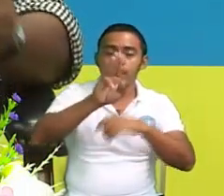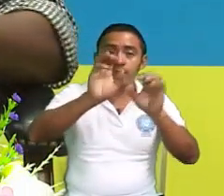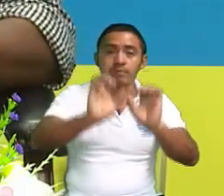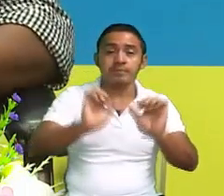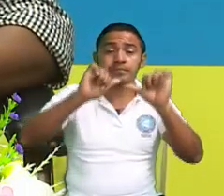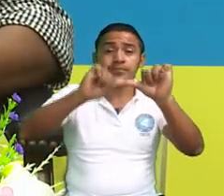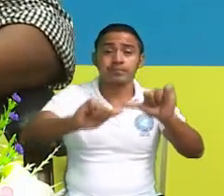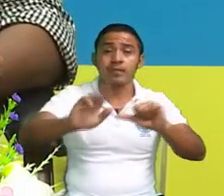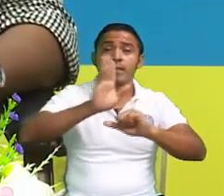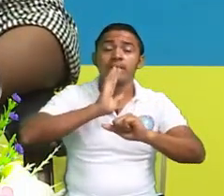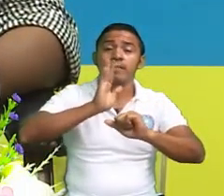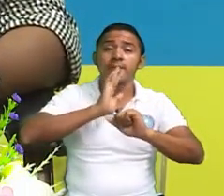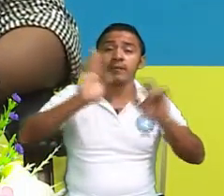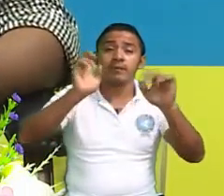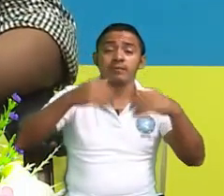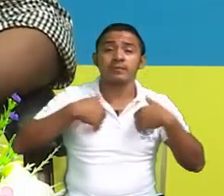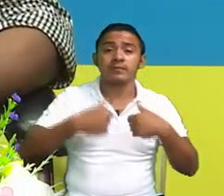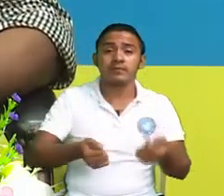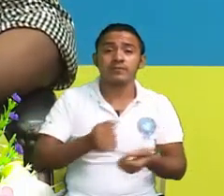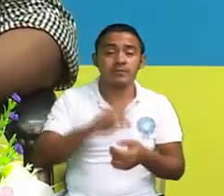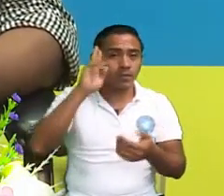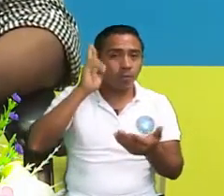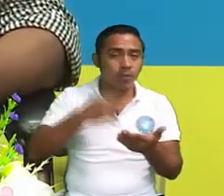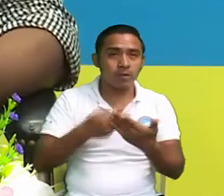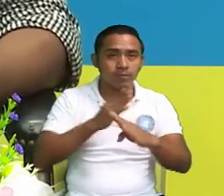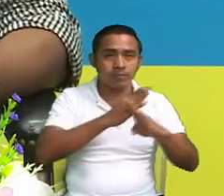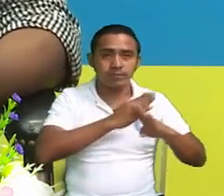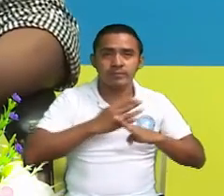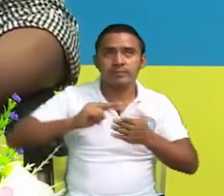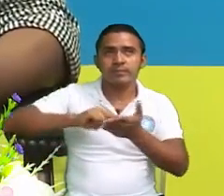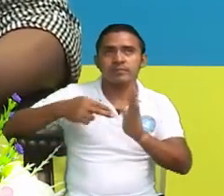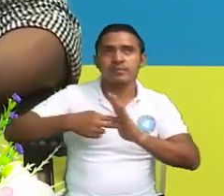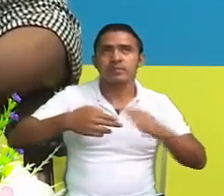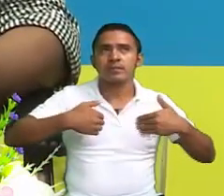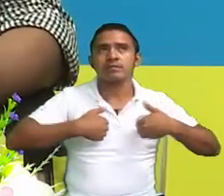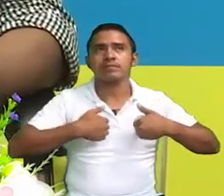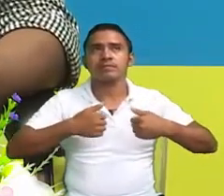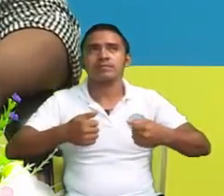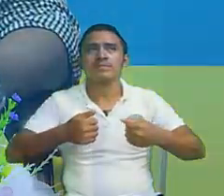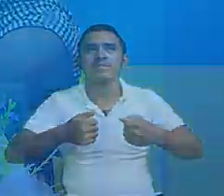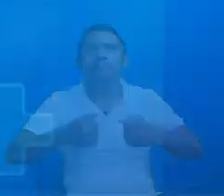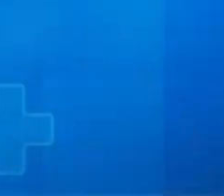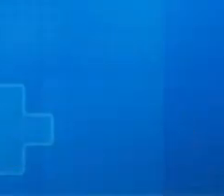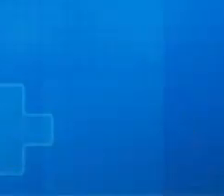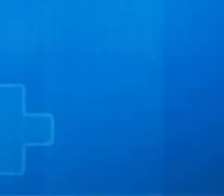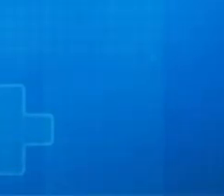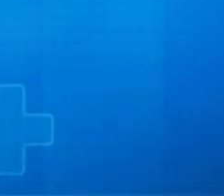para seguir conversando sobre temas de salud. Recuerda que prevenir también es salud.